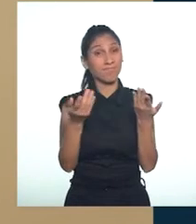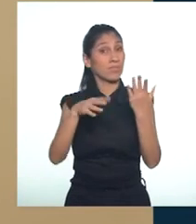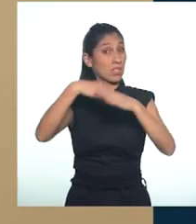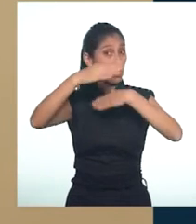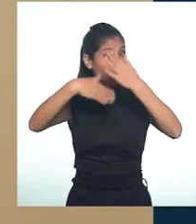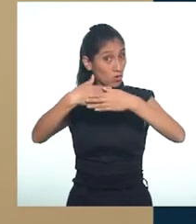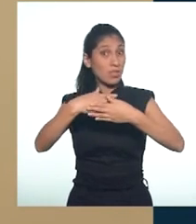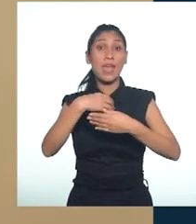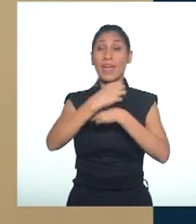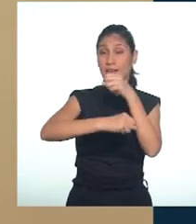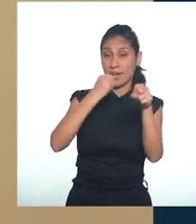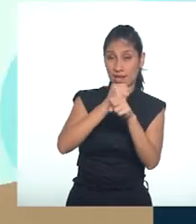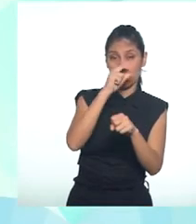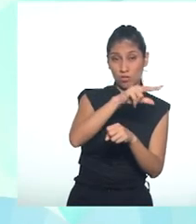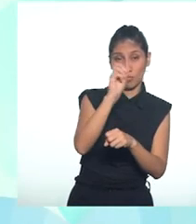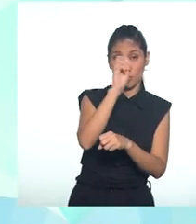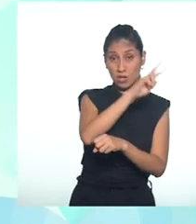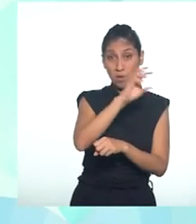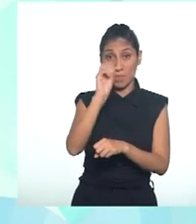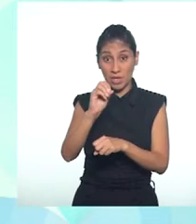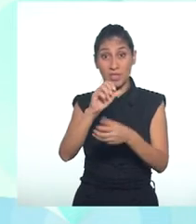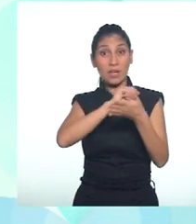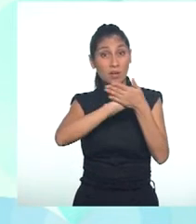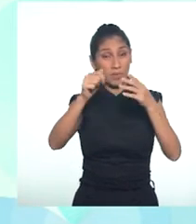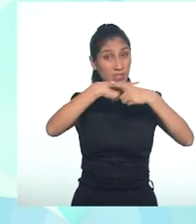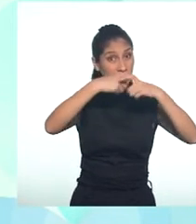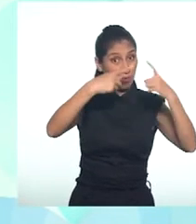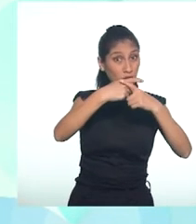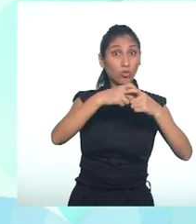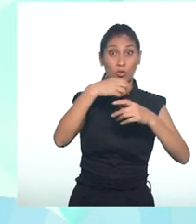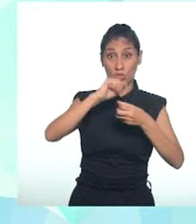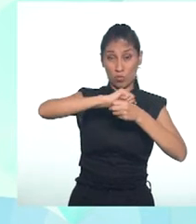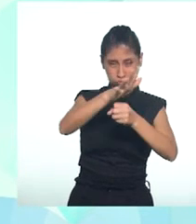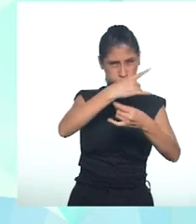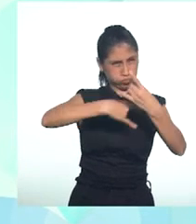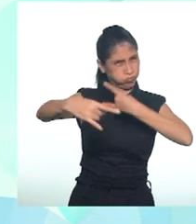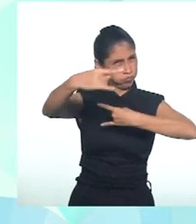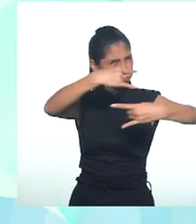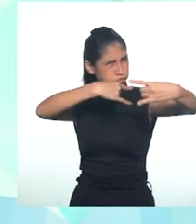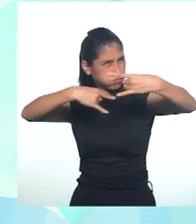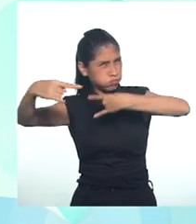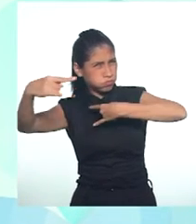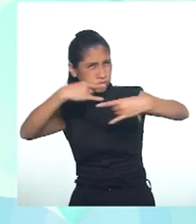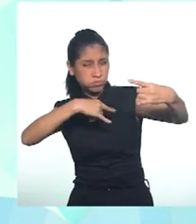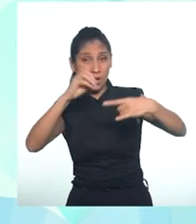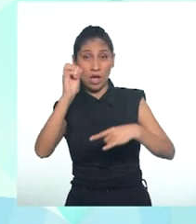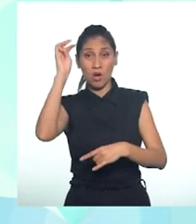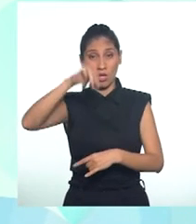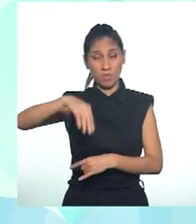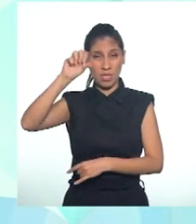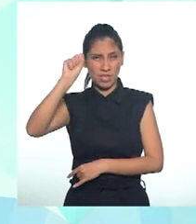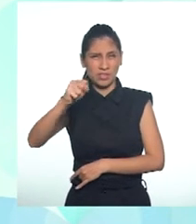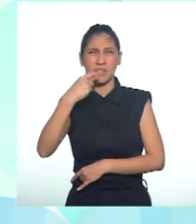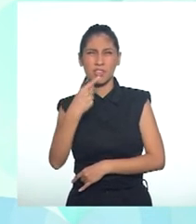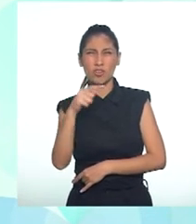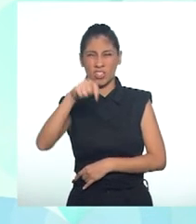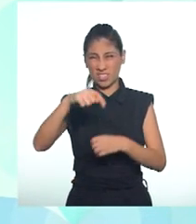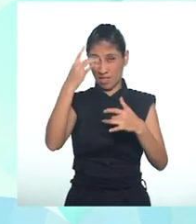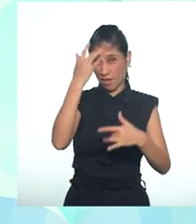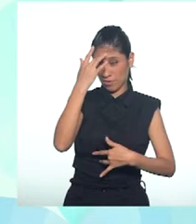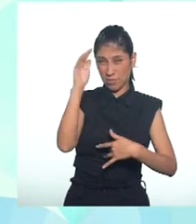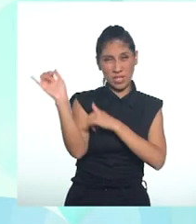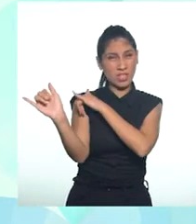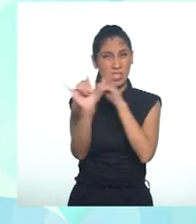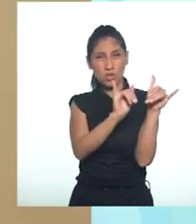de 2020, luego de expandirse por varios países, la OMS catalogó a esta enfermedad